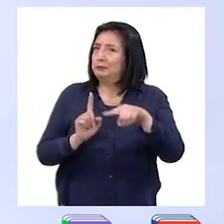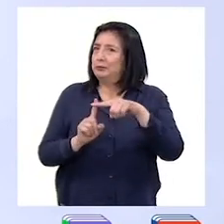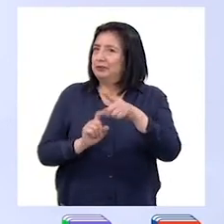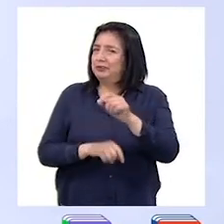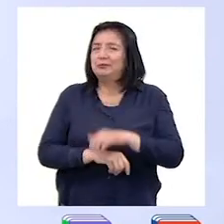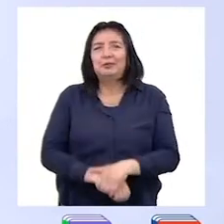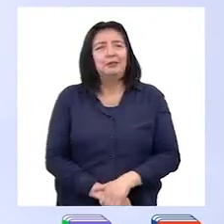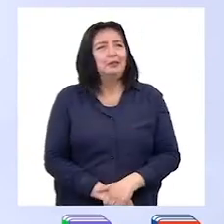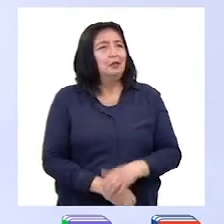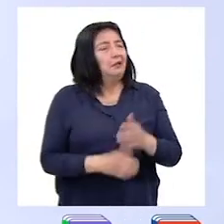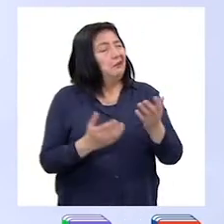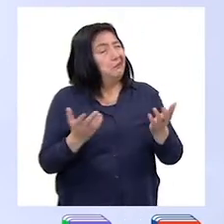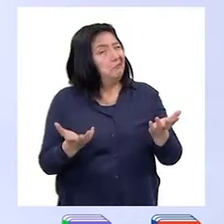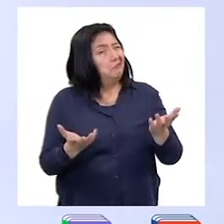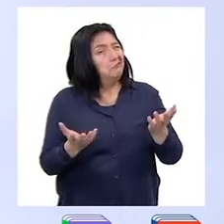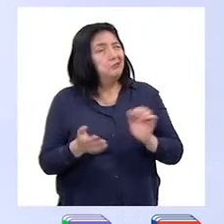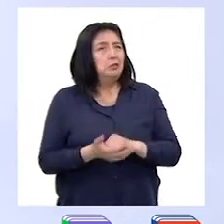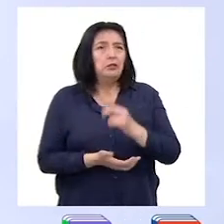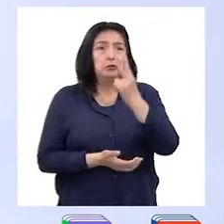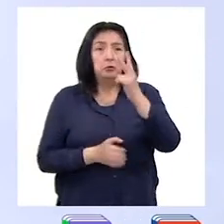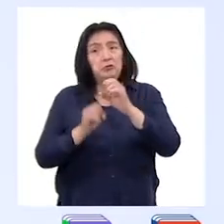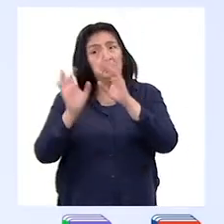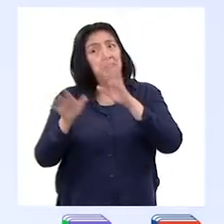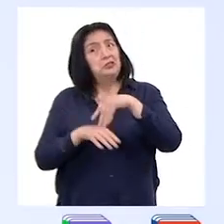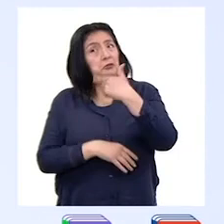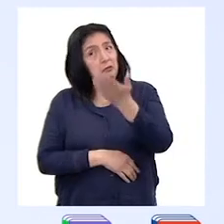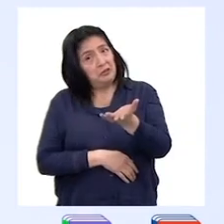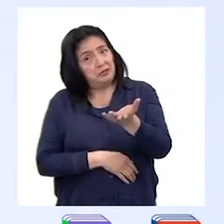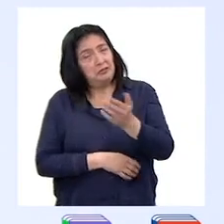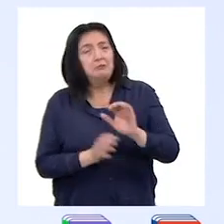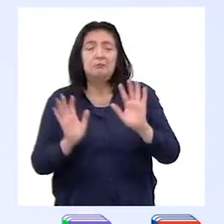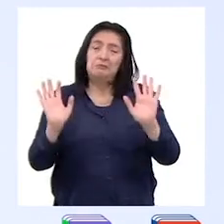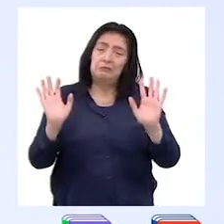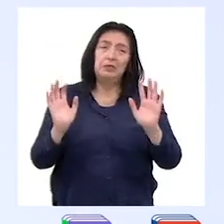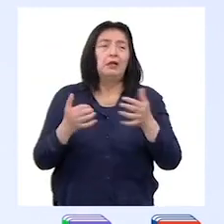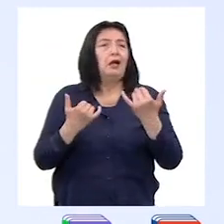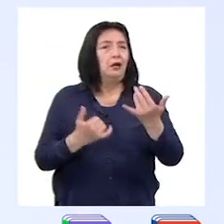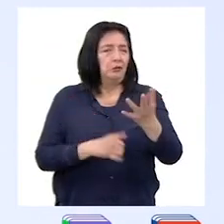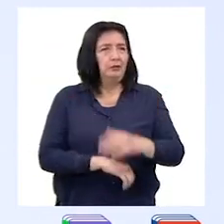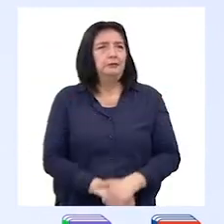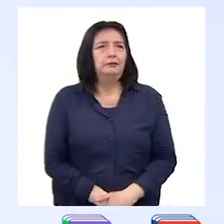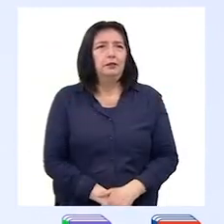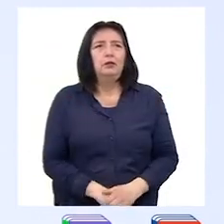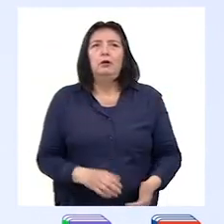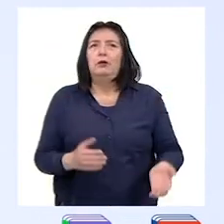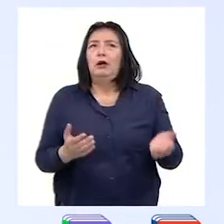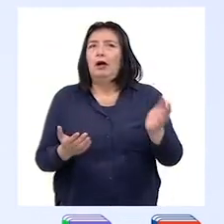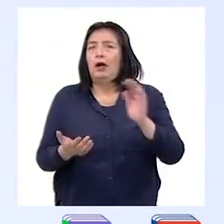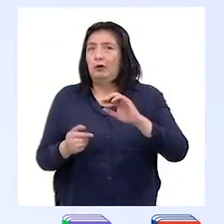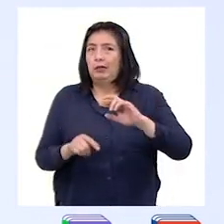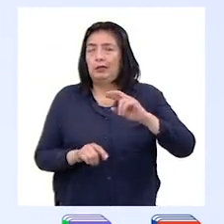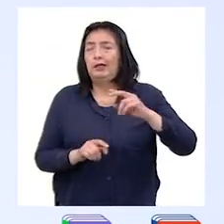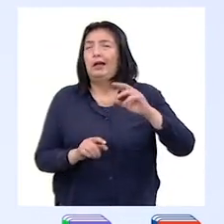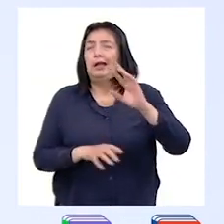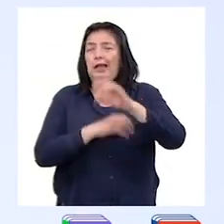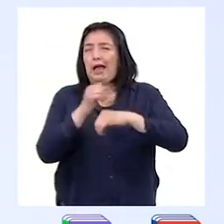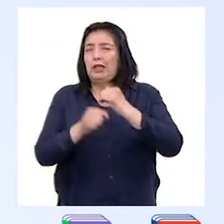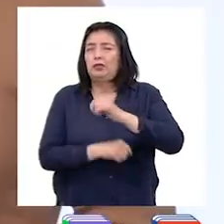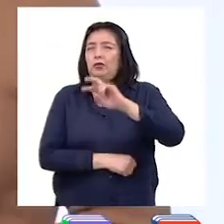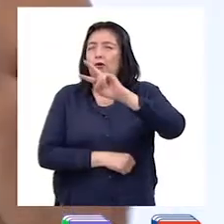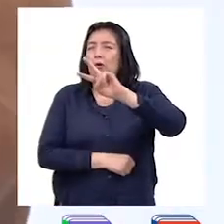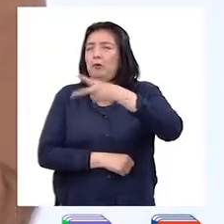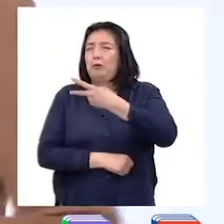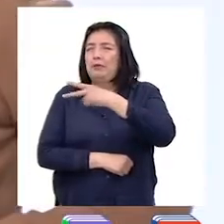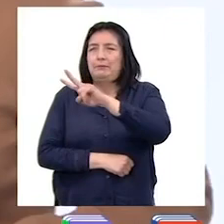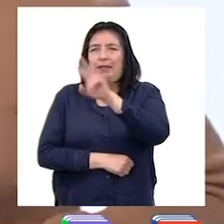positiva, aunque fuera 2 días después, ¿no? Bien, ahora, Patty, volvamos al año